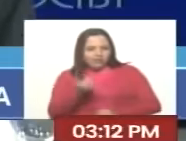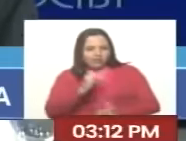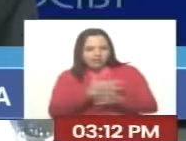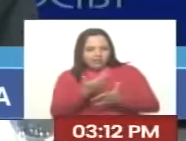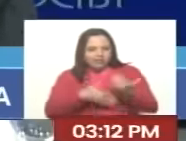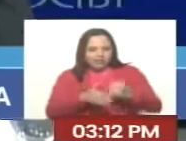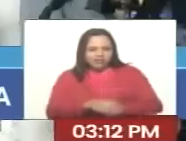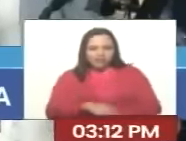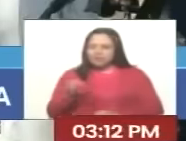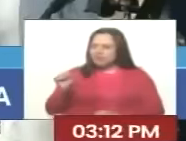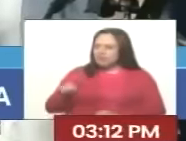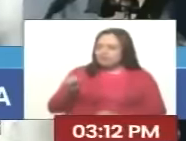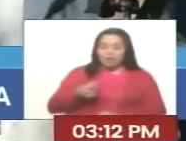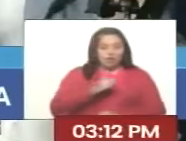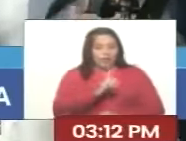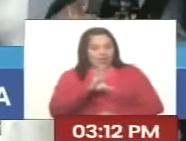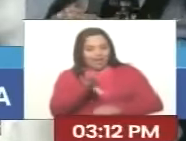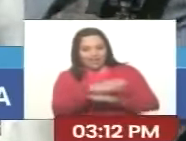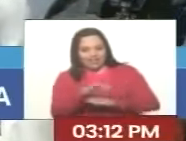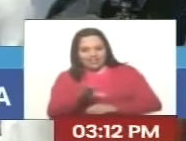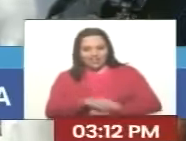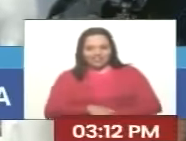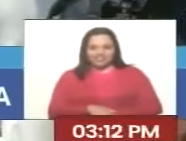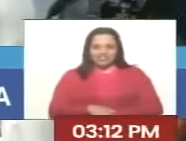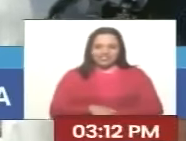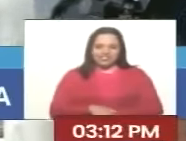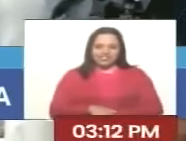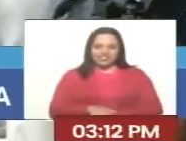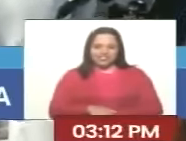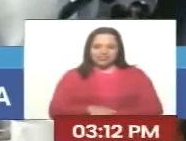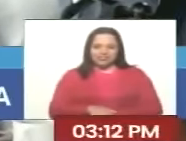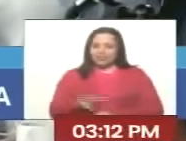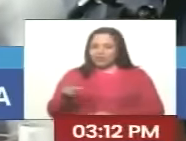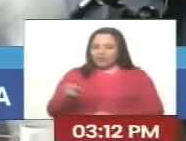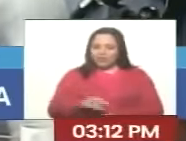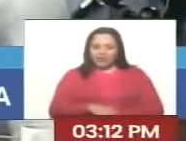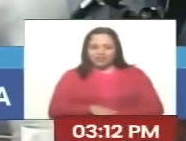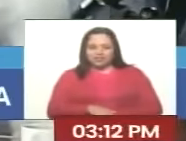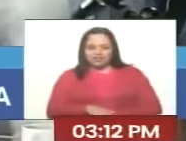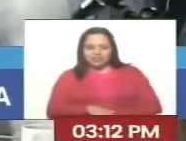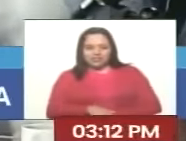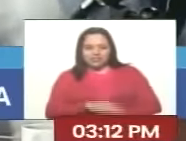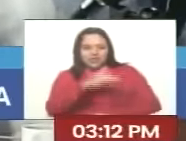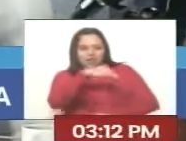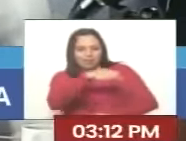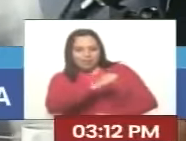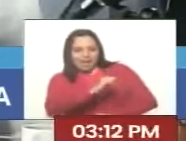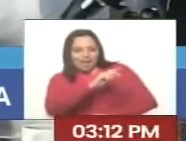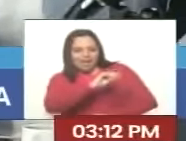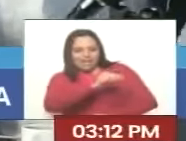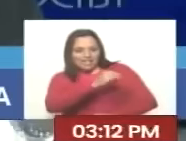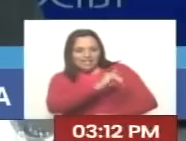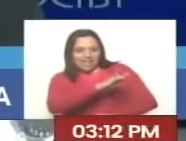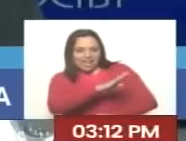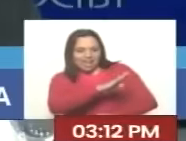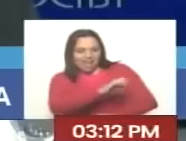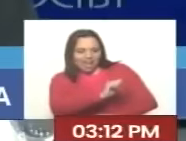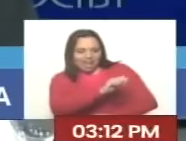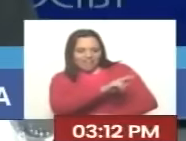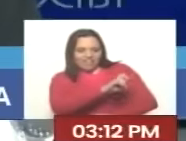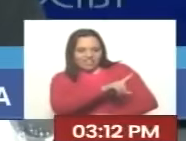pero, vale. Pero que no vaya a cantar, pues no lo no sabe. No sé cantar. Maquiavélico, dicen que es uno. Maquiavélico, Jeremías, es